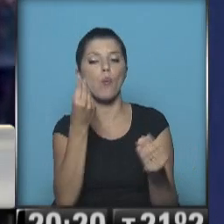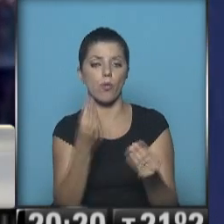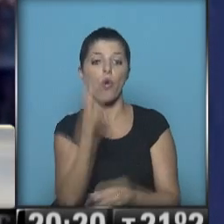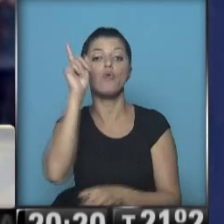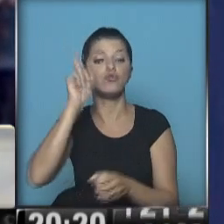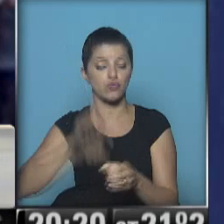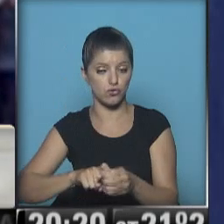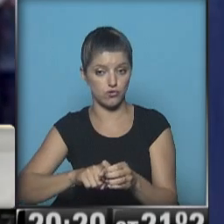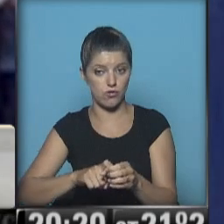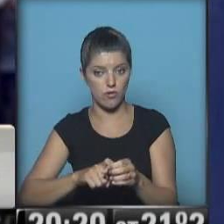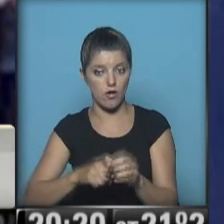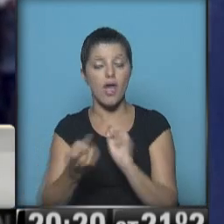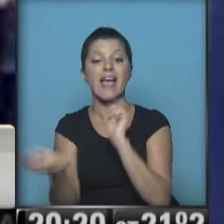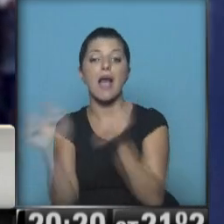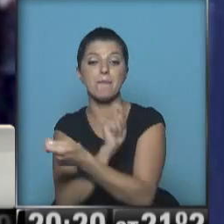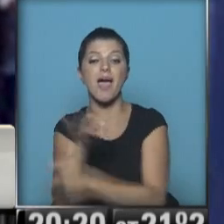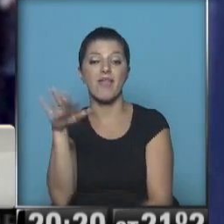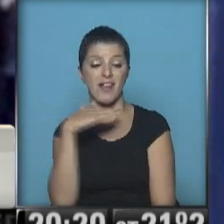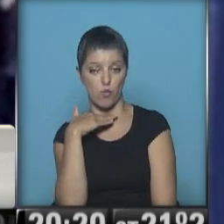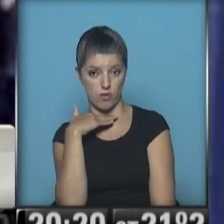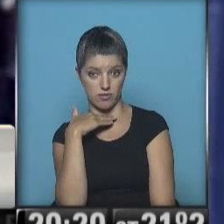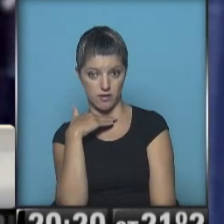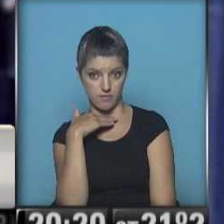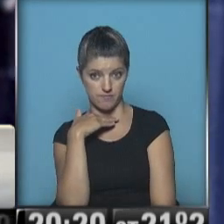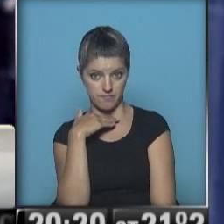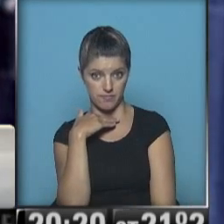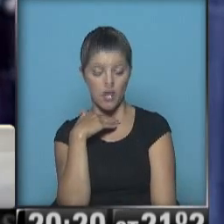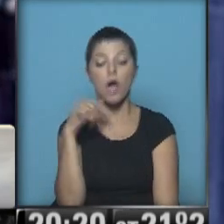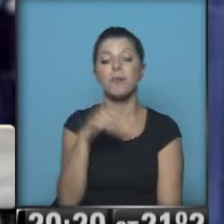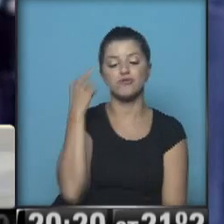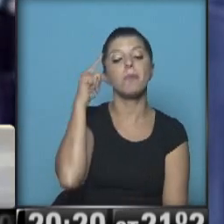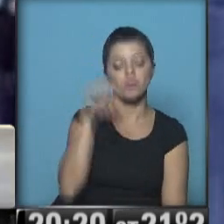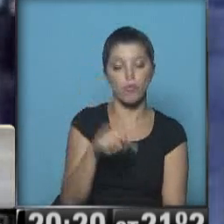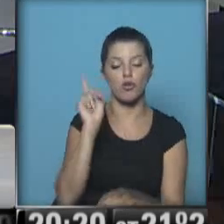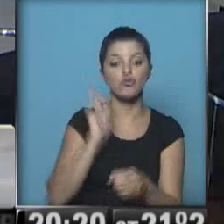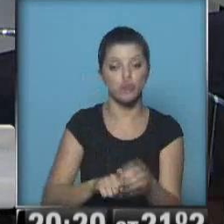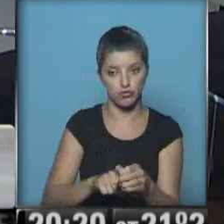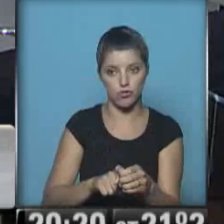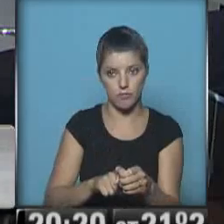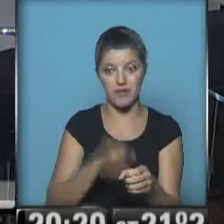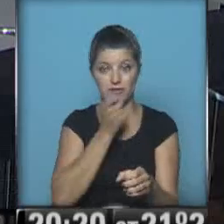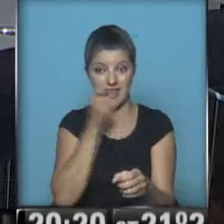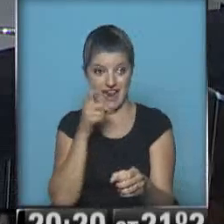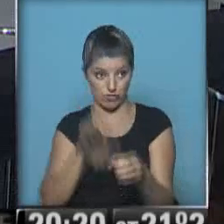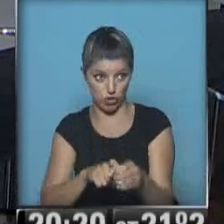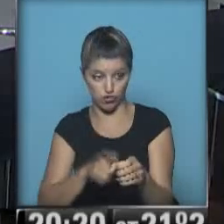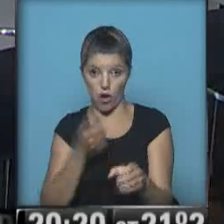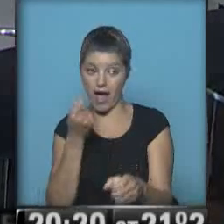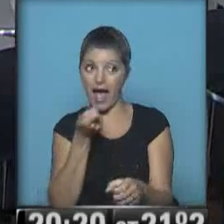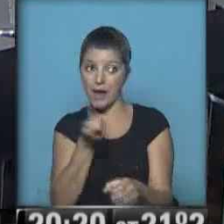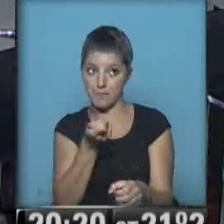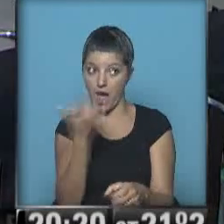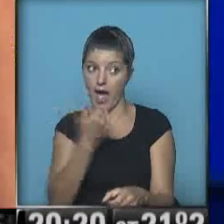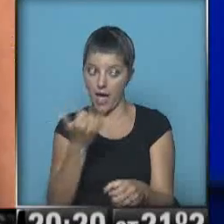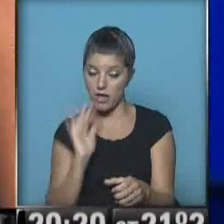se convierte en un delincuente quiero decir en qué porque esta categoría de socio si el socio yo iba a un arma y éste lleva un puñal